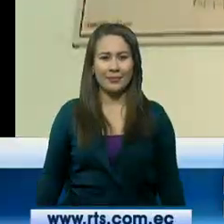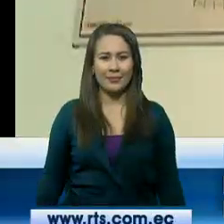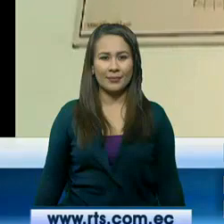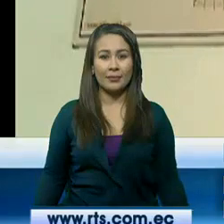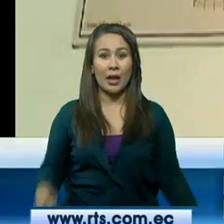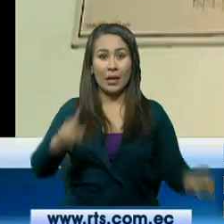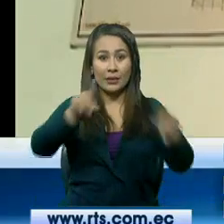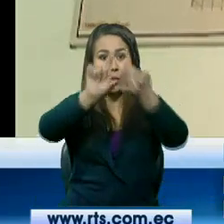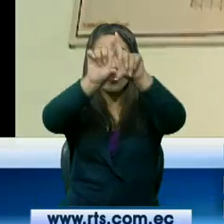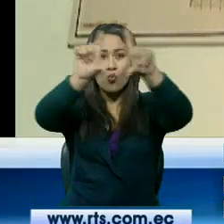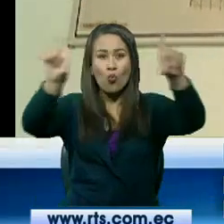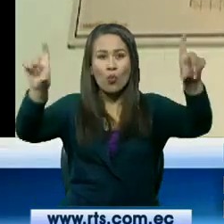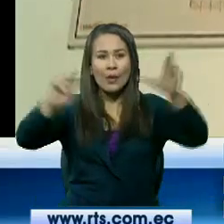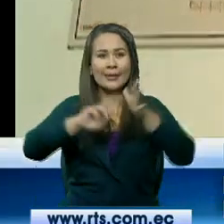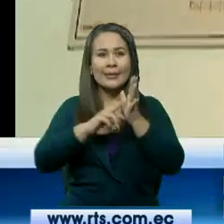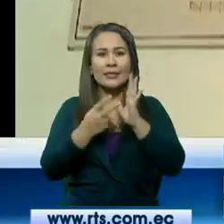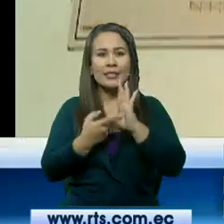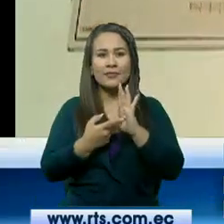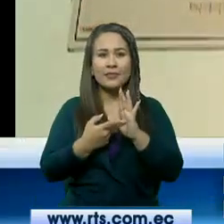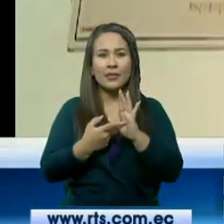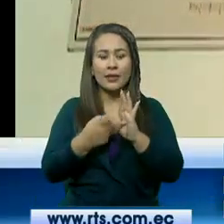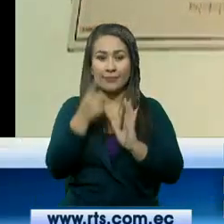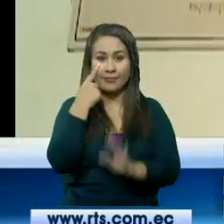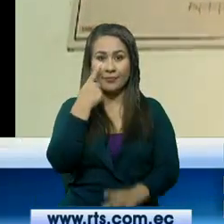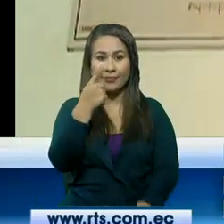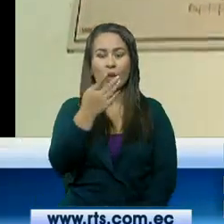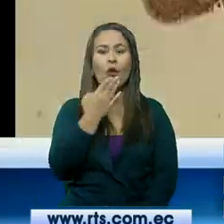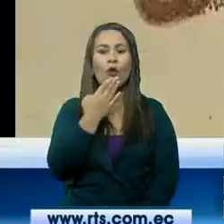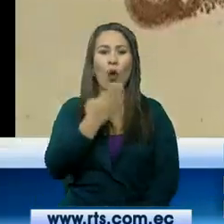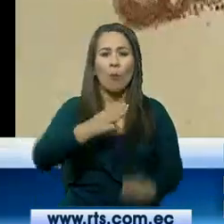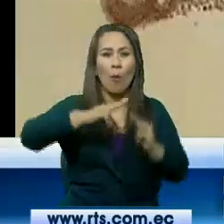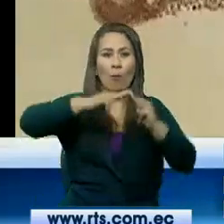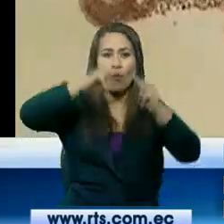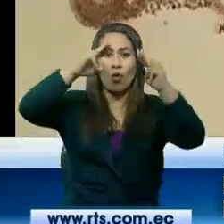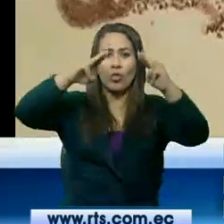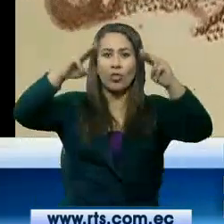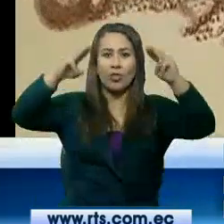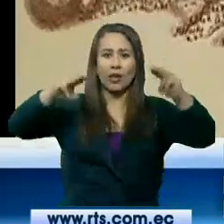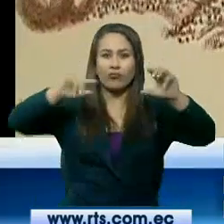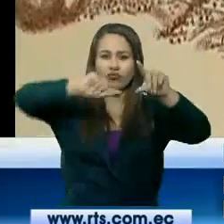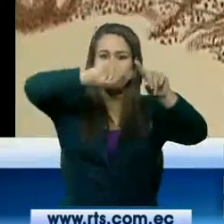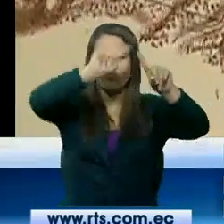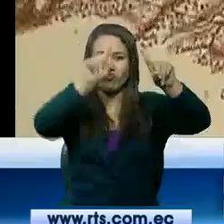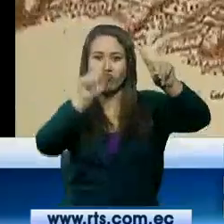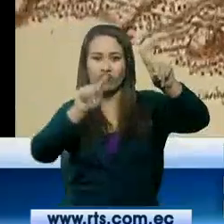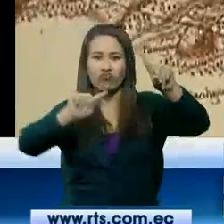El cuadro ya representa la triangulación de los Andes. ¿Qué significa esto, Josué?